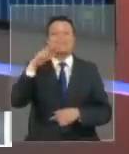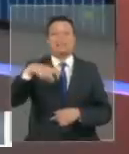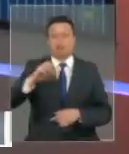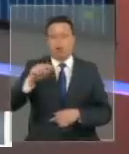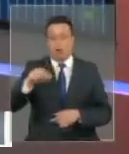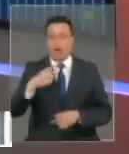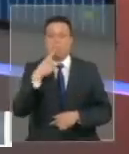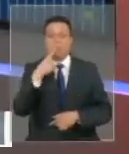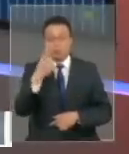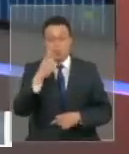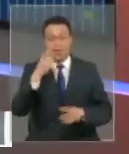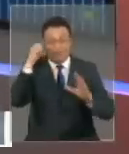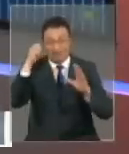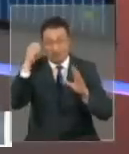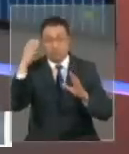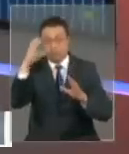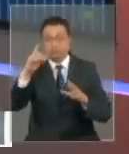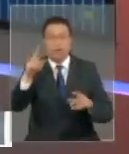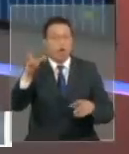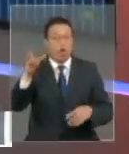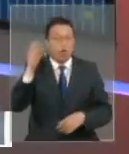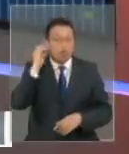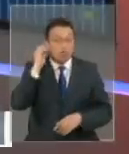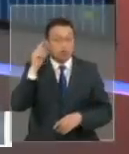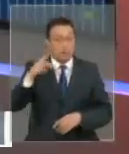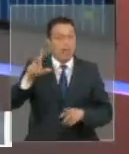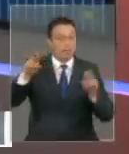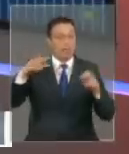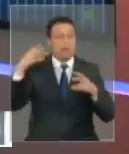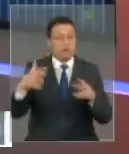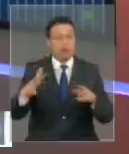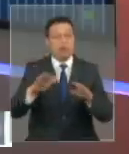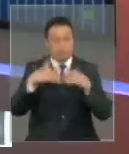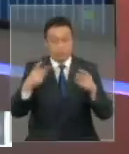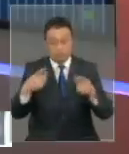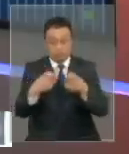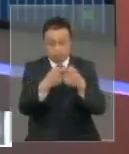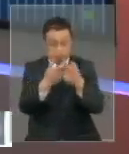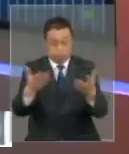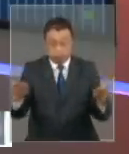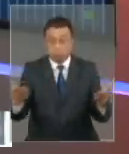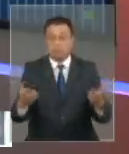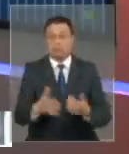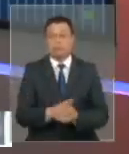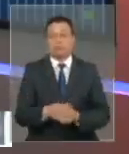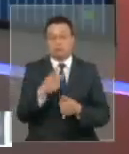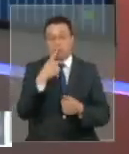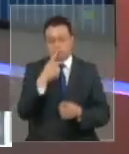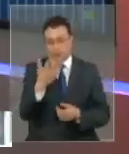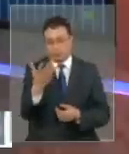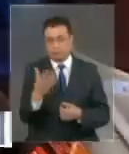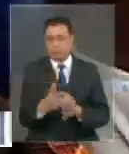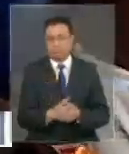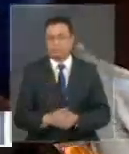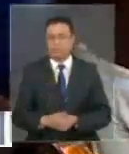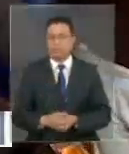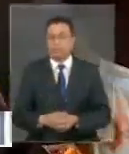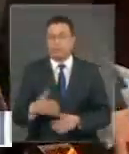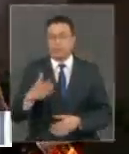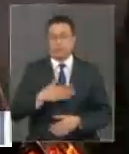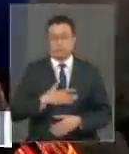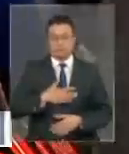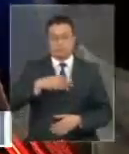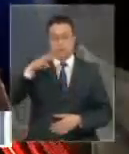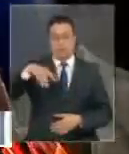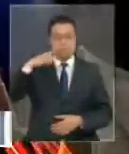Tiene una pregunta de un vecino ahora que quiero invitar a que la escuchen, que es un tema importante, y de ahí sigamos con el dato. Mira, la pregunta del vecino. Yo soy